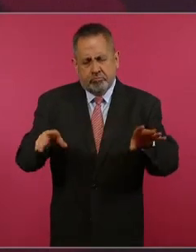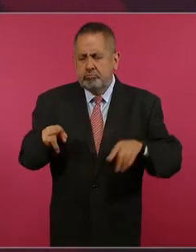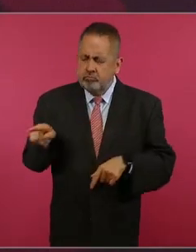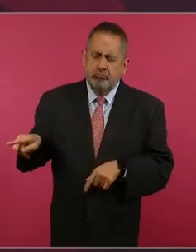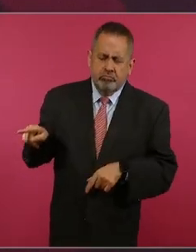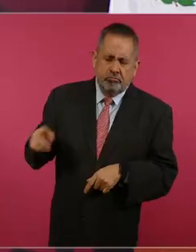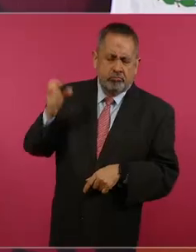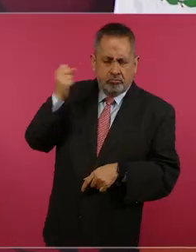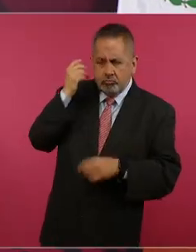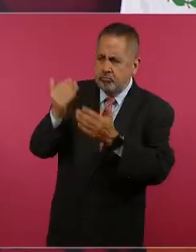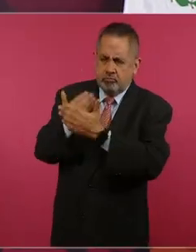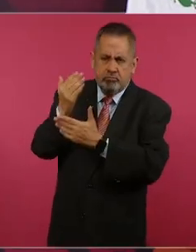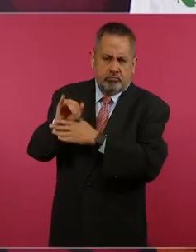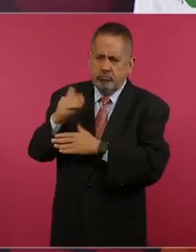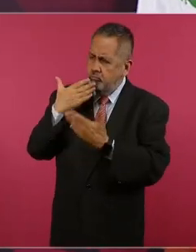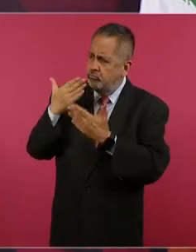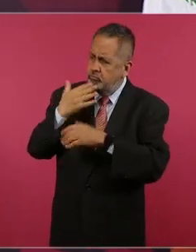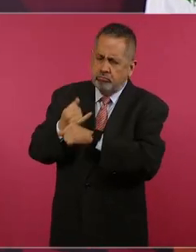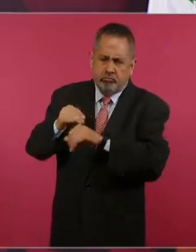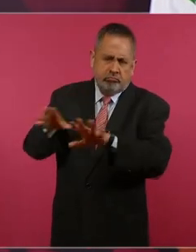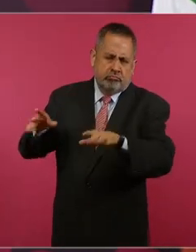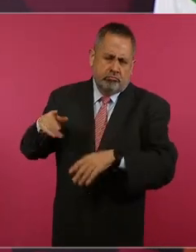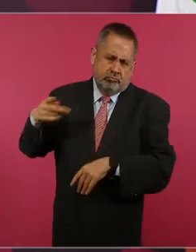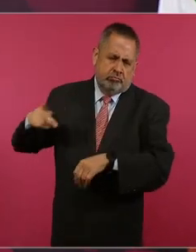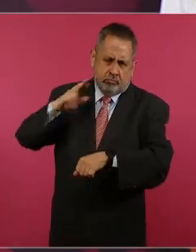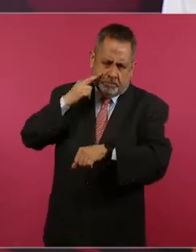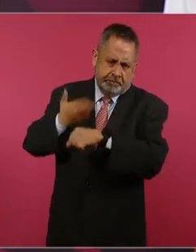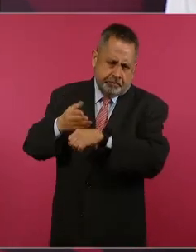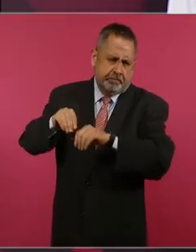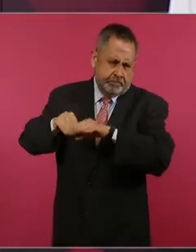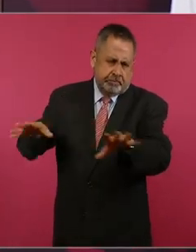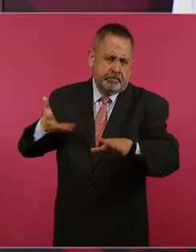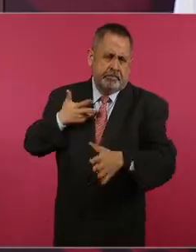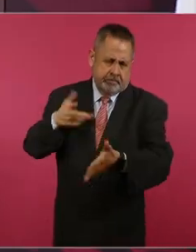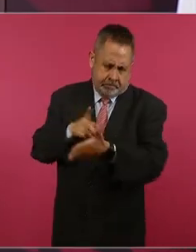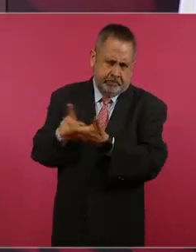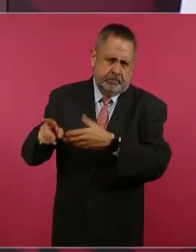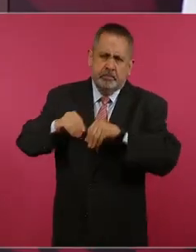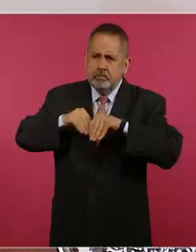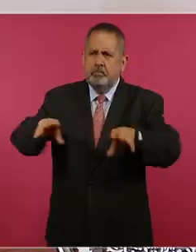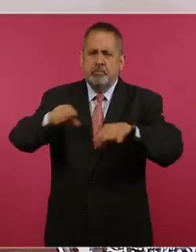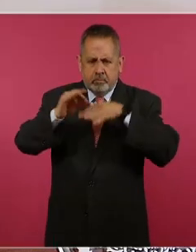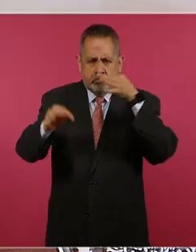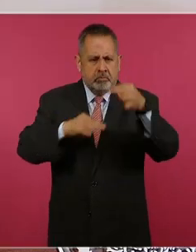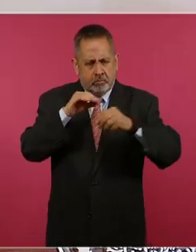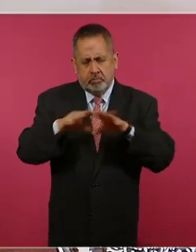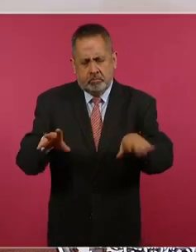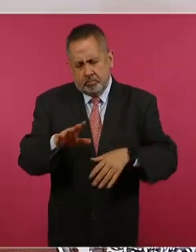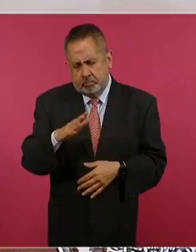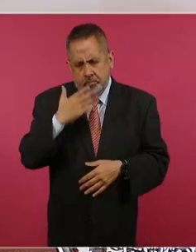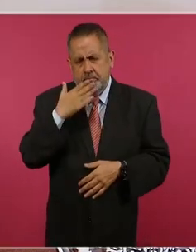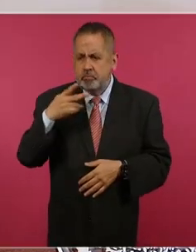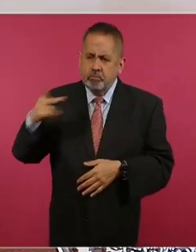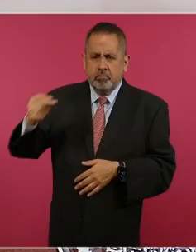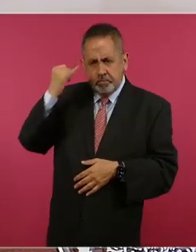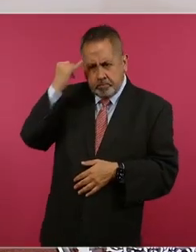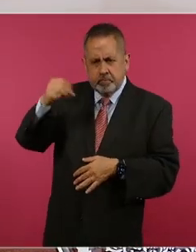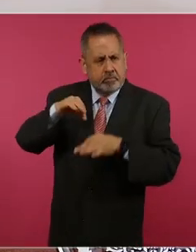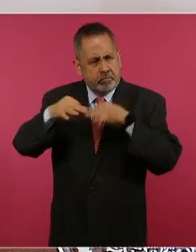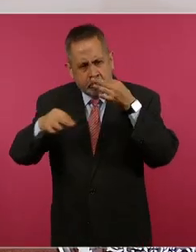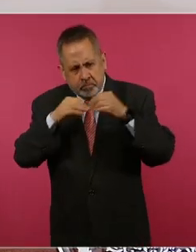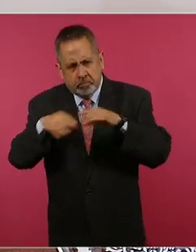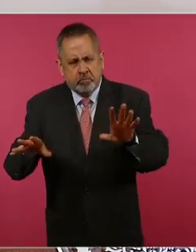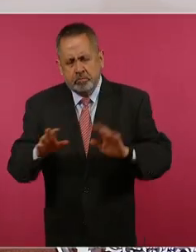es parte de nuestra función y de nuestro derecho, de libre manifestación de ideas,